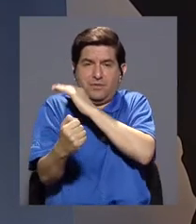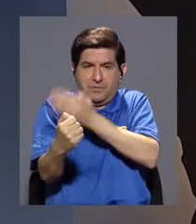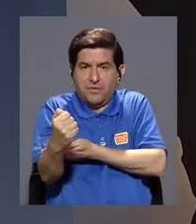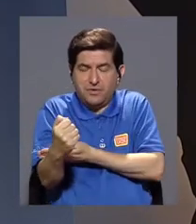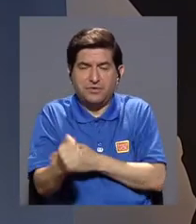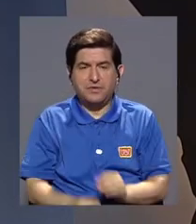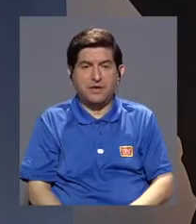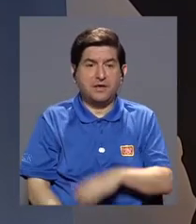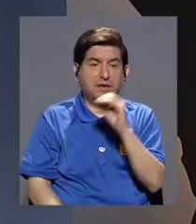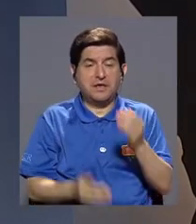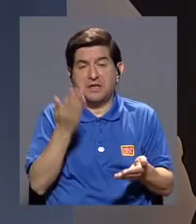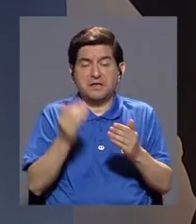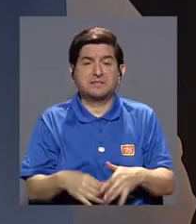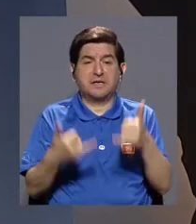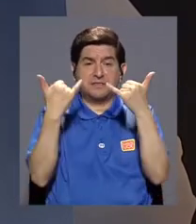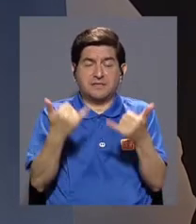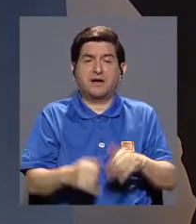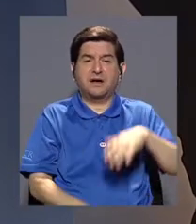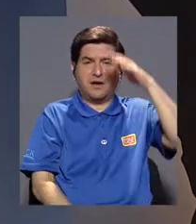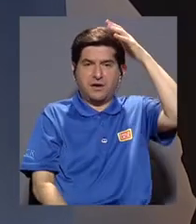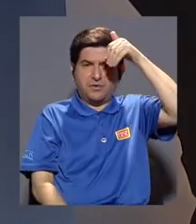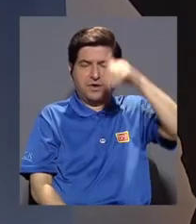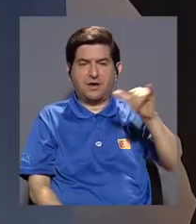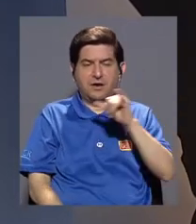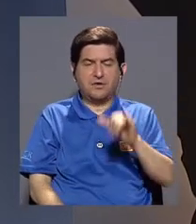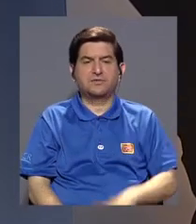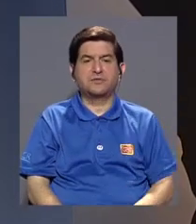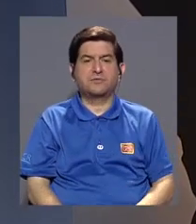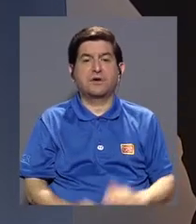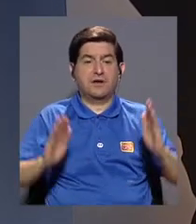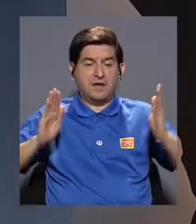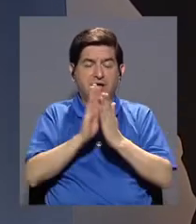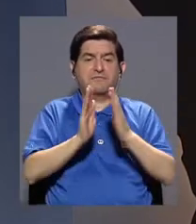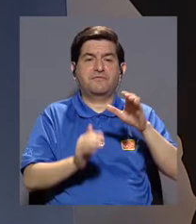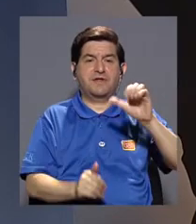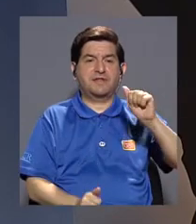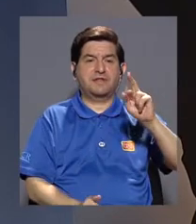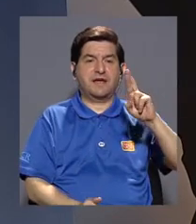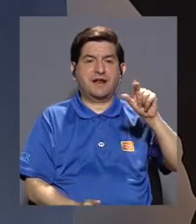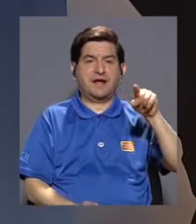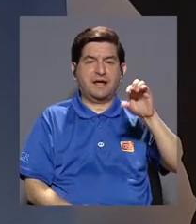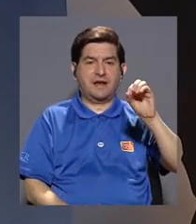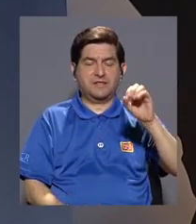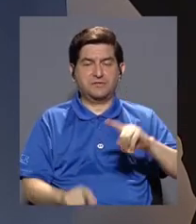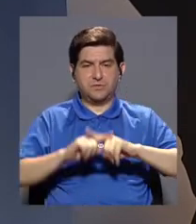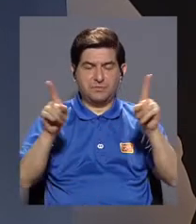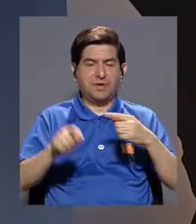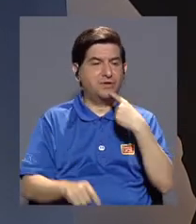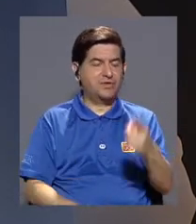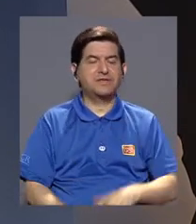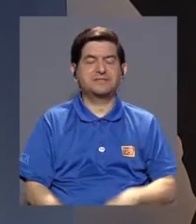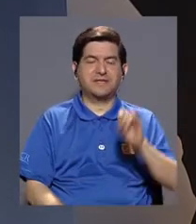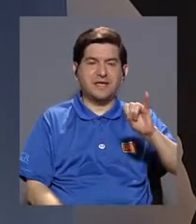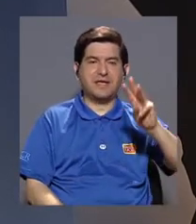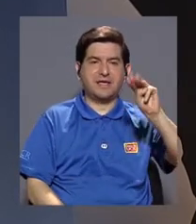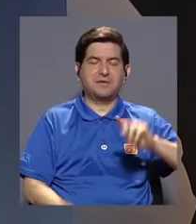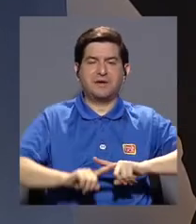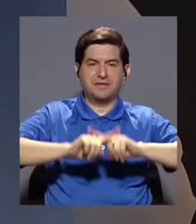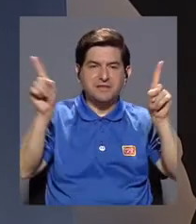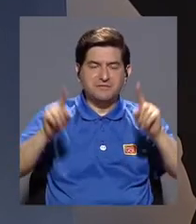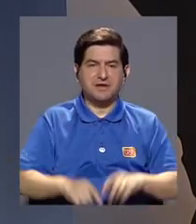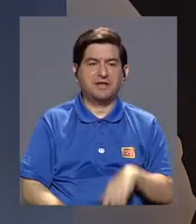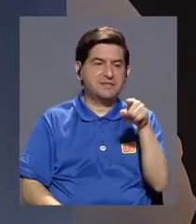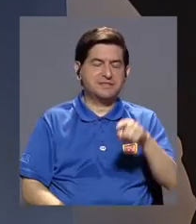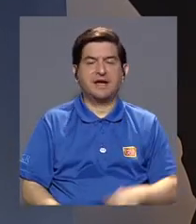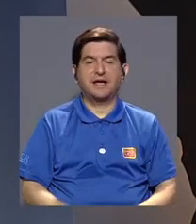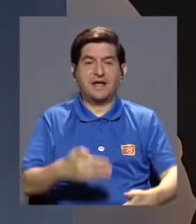que Carlos le pase la que le pasó a Carazo. La única diferencia, según dice Iván Molina, es que lo